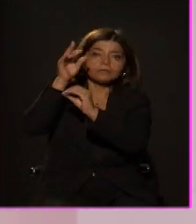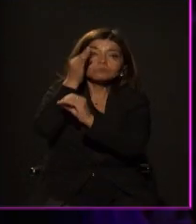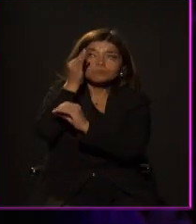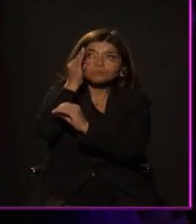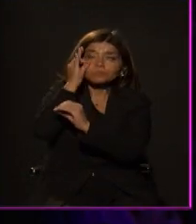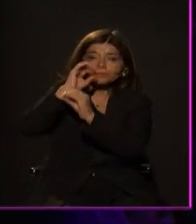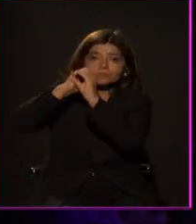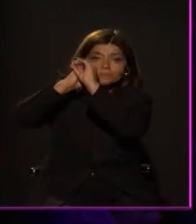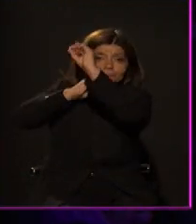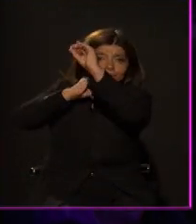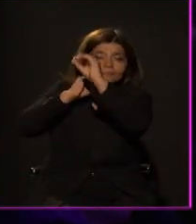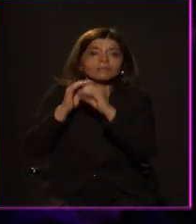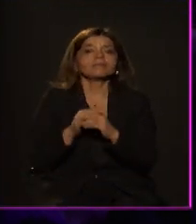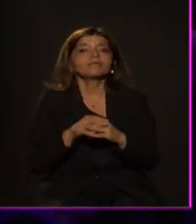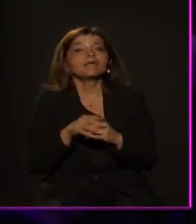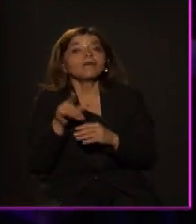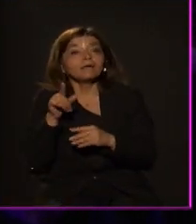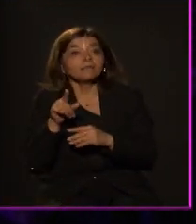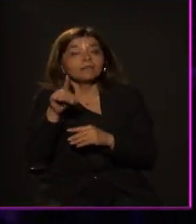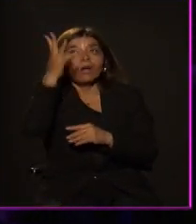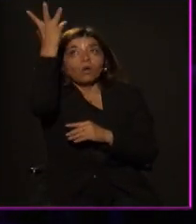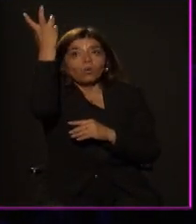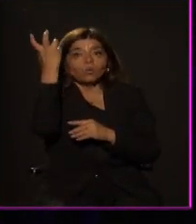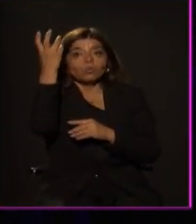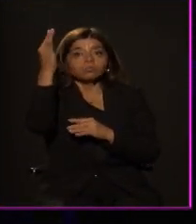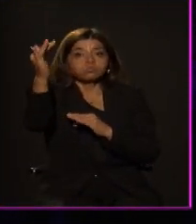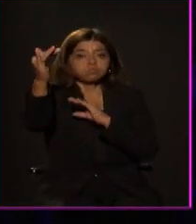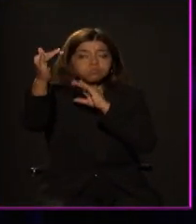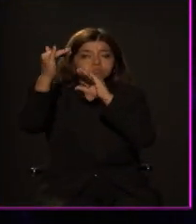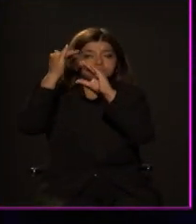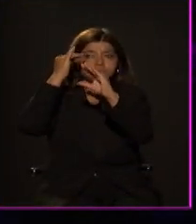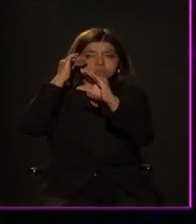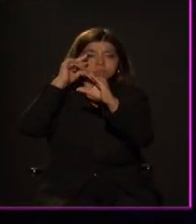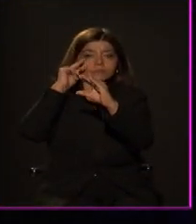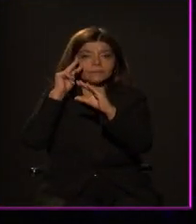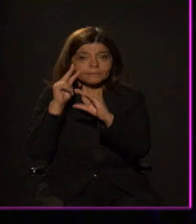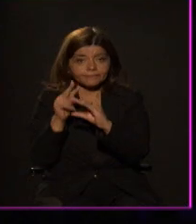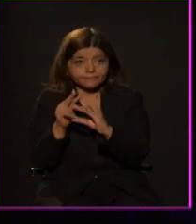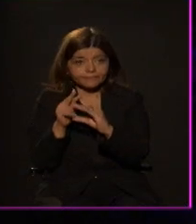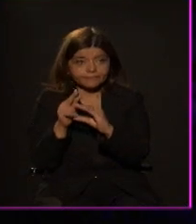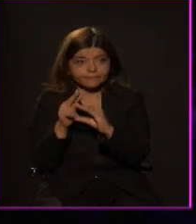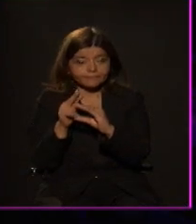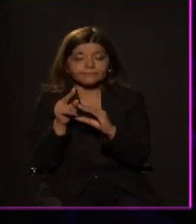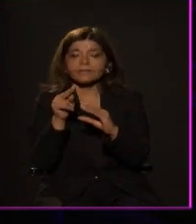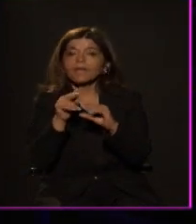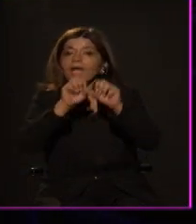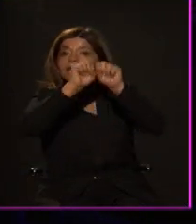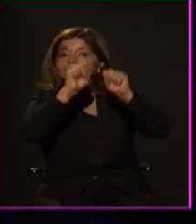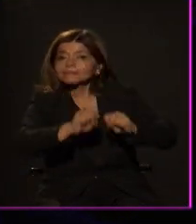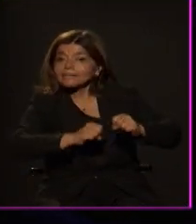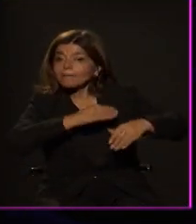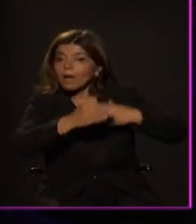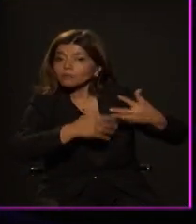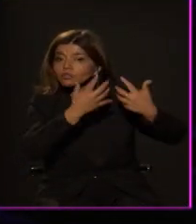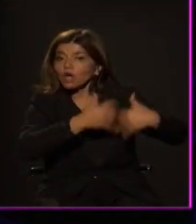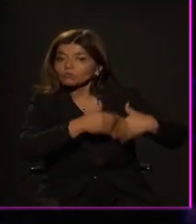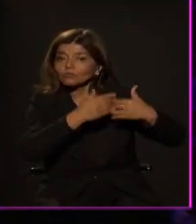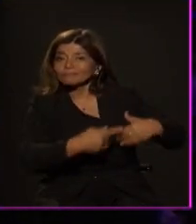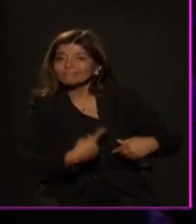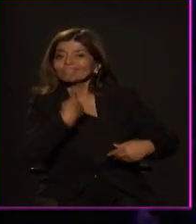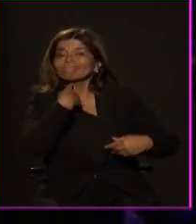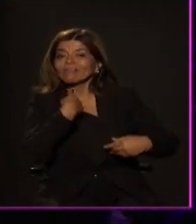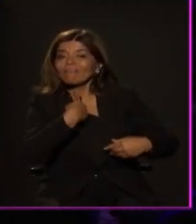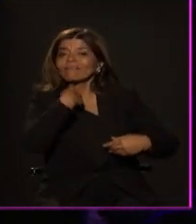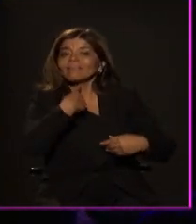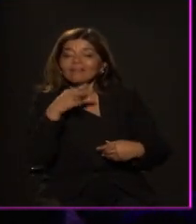esta señal les llegó, esta imagen les llegó en un ángulo que no era muy bueno y básicamente el sistema de procesamiento automático fallaba, que no se